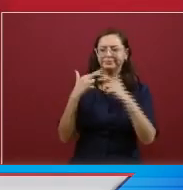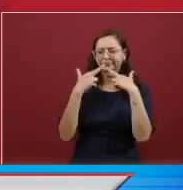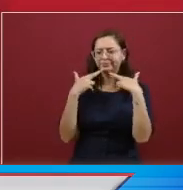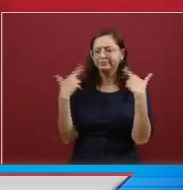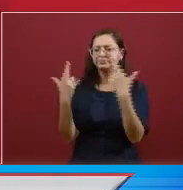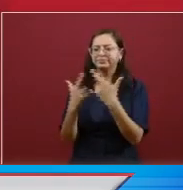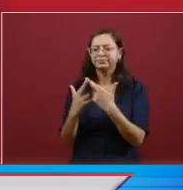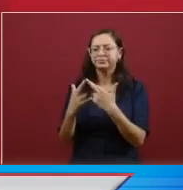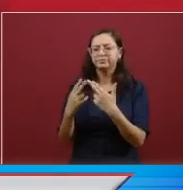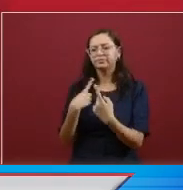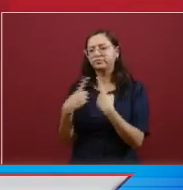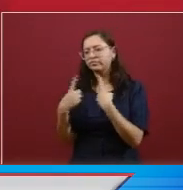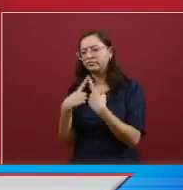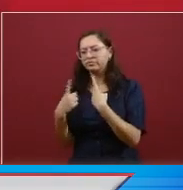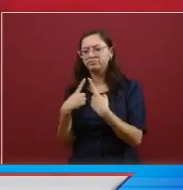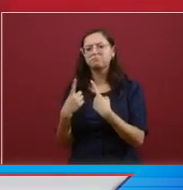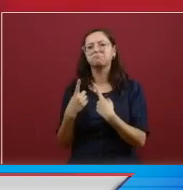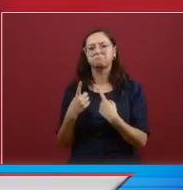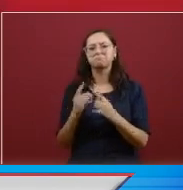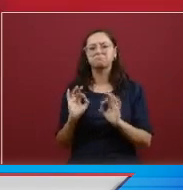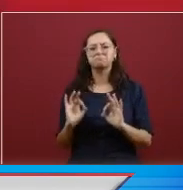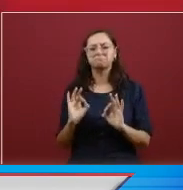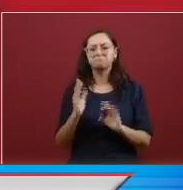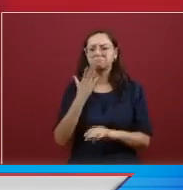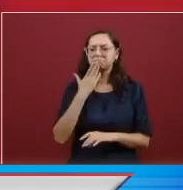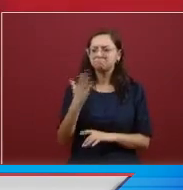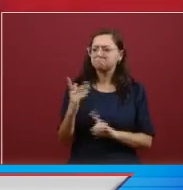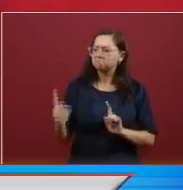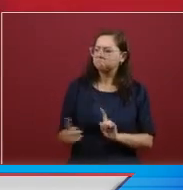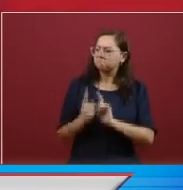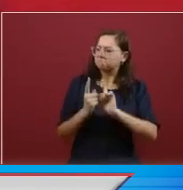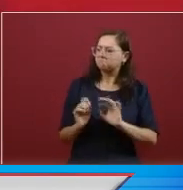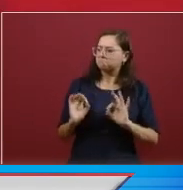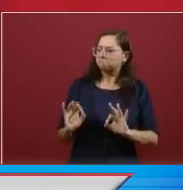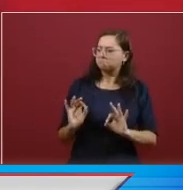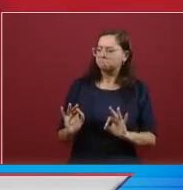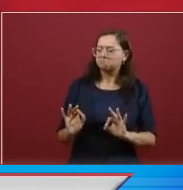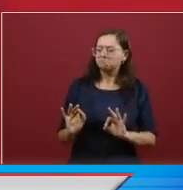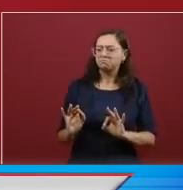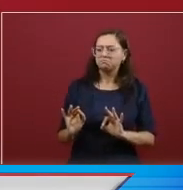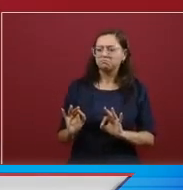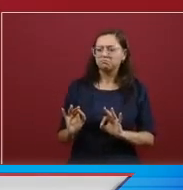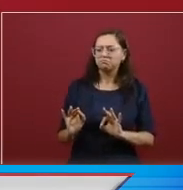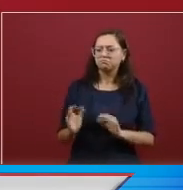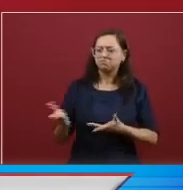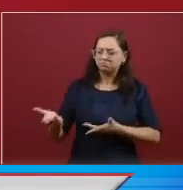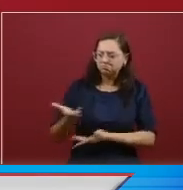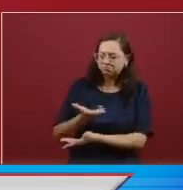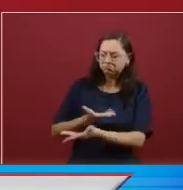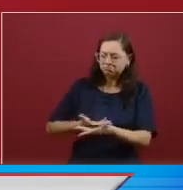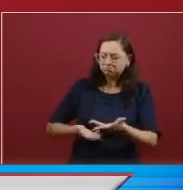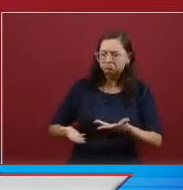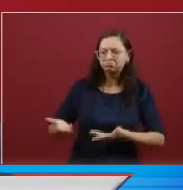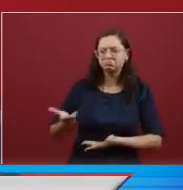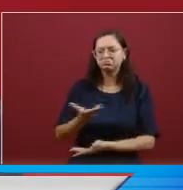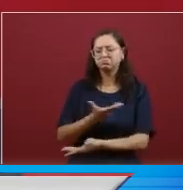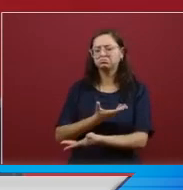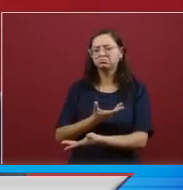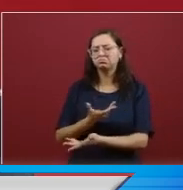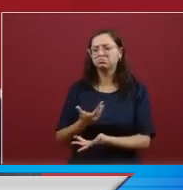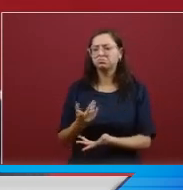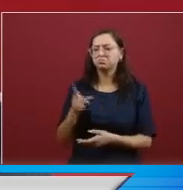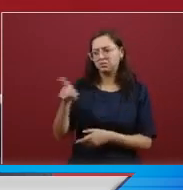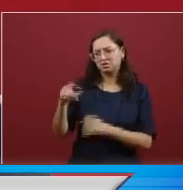y hablaron de la libre competencia y de evitar los monopolios como lo marca la Constitución en el artículo 28, y de la conectividad de Veracruz